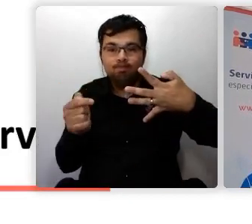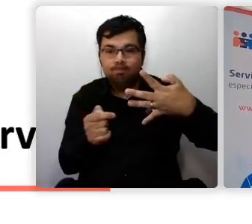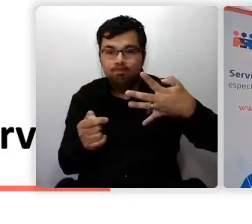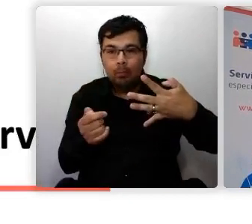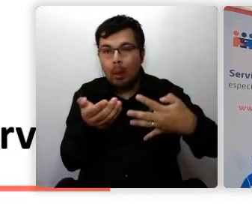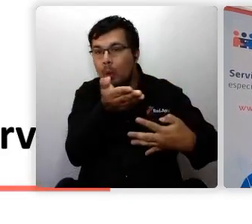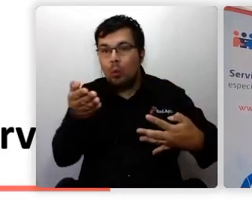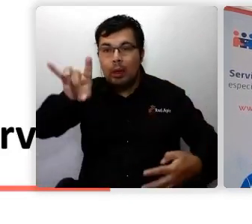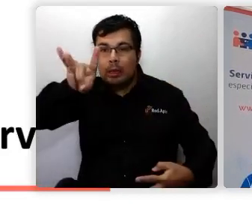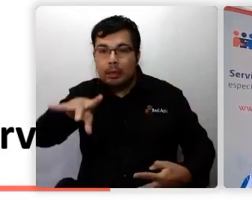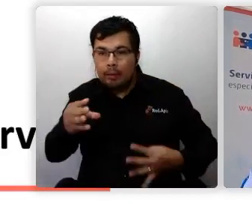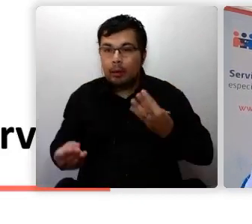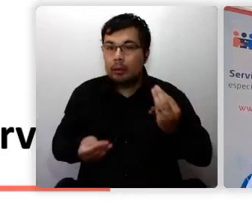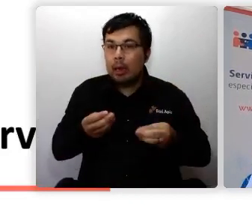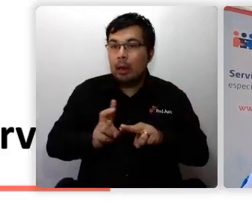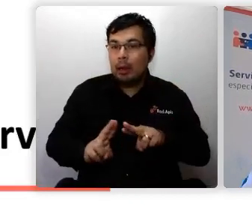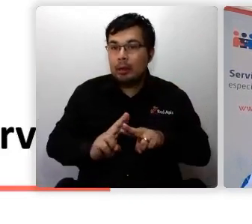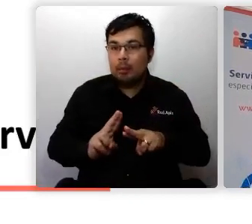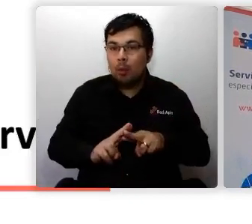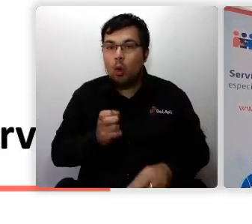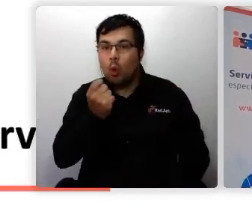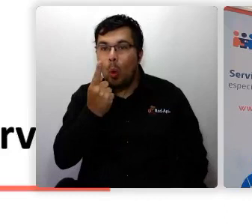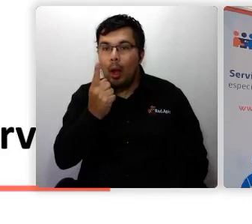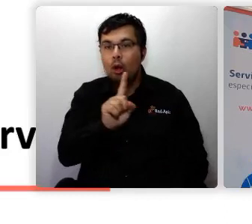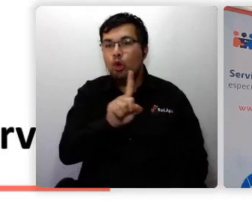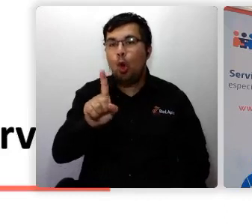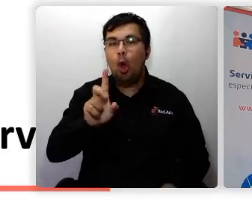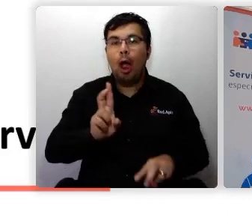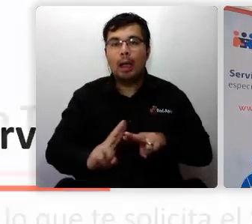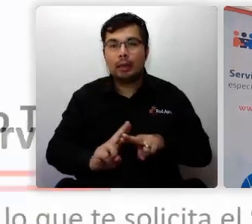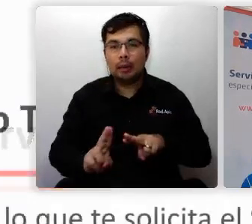qué es lo que no hacemos también, que es súper importante.